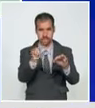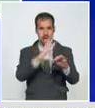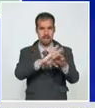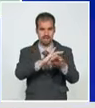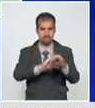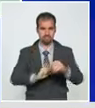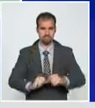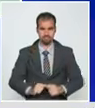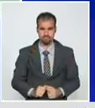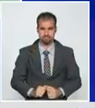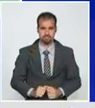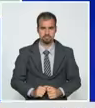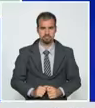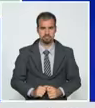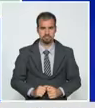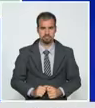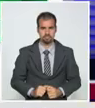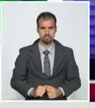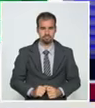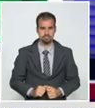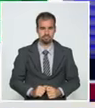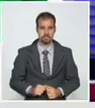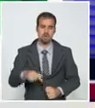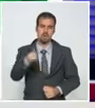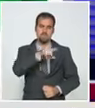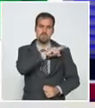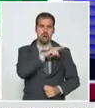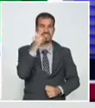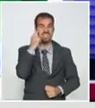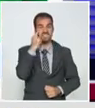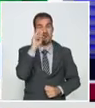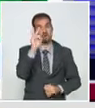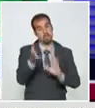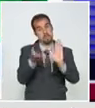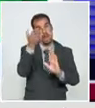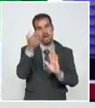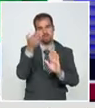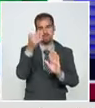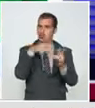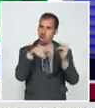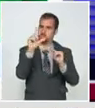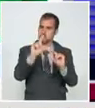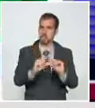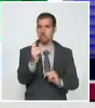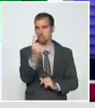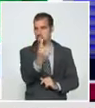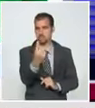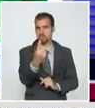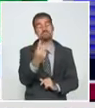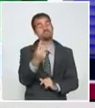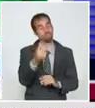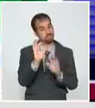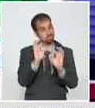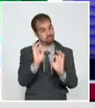podemos decir que 8 menos que la jornada anterior, pero de todas formas hay que seguir